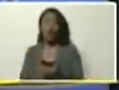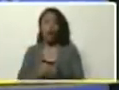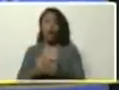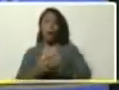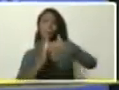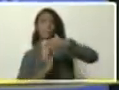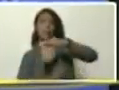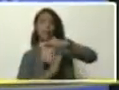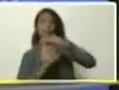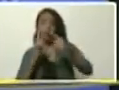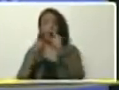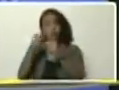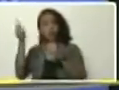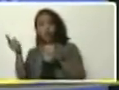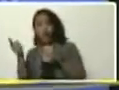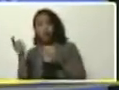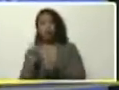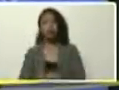a Oriente.